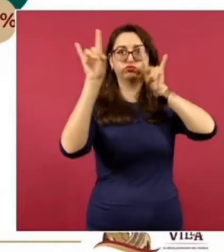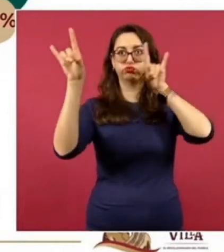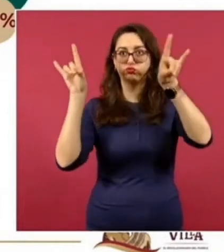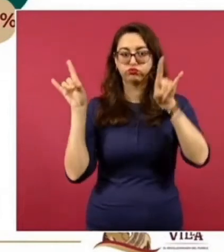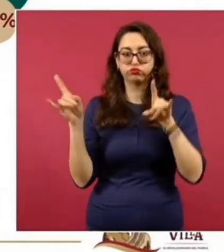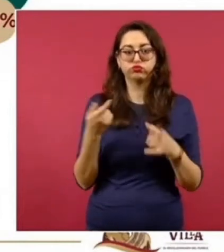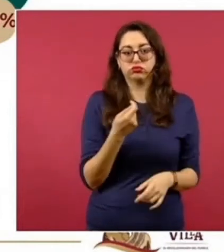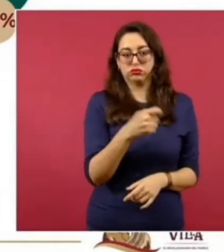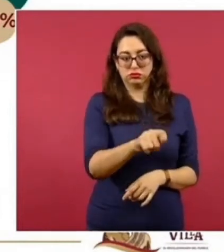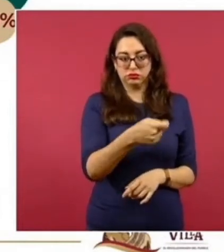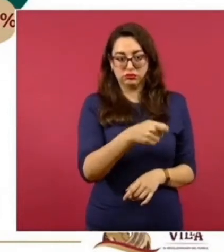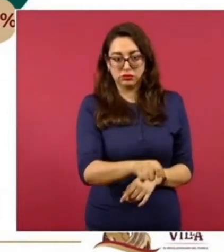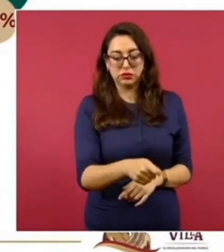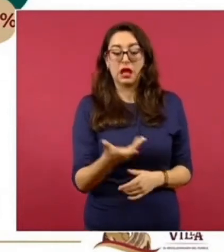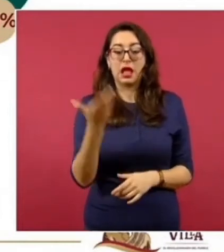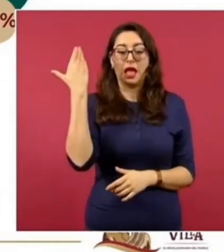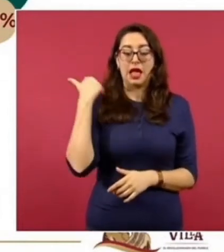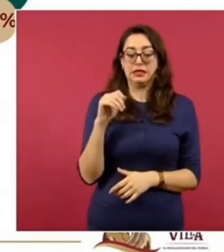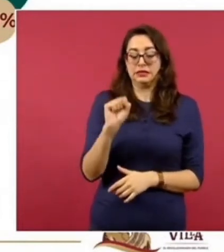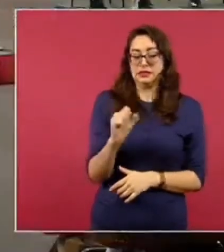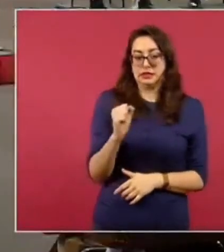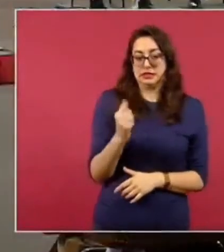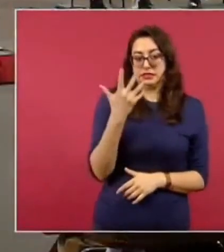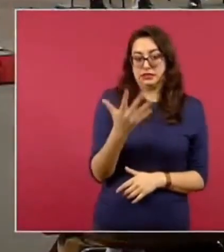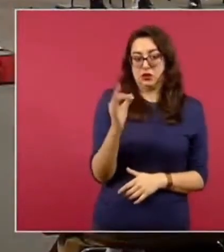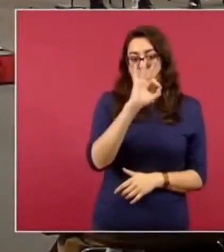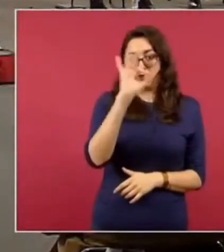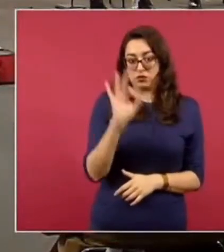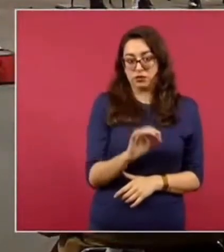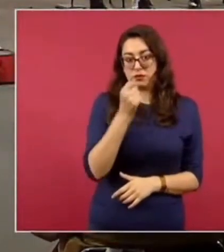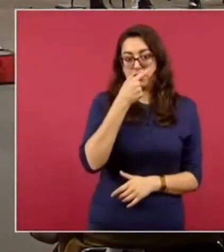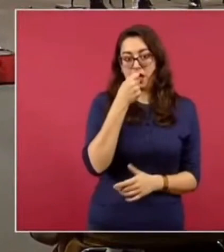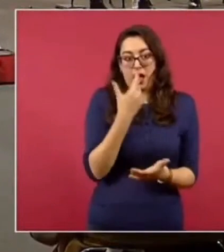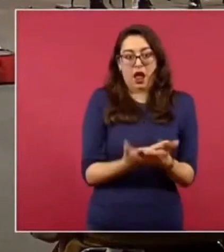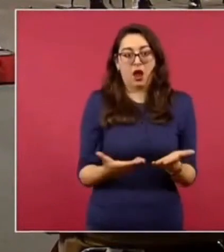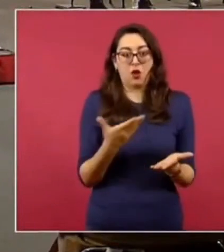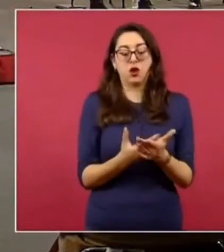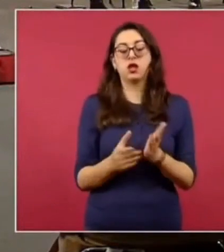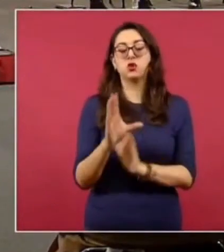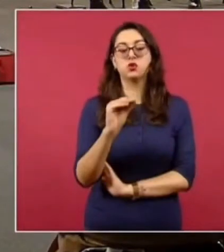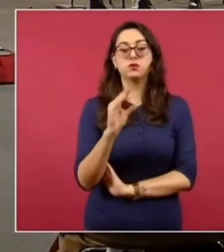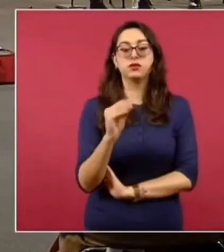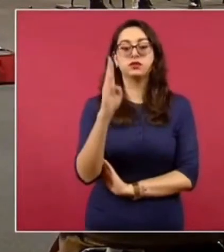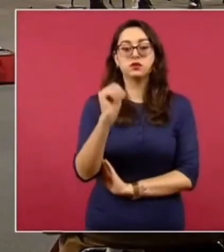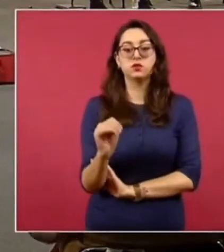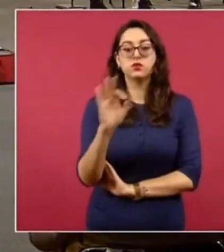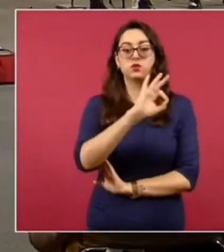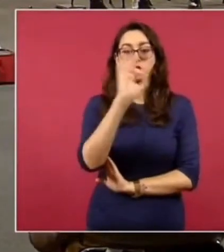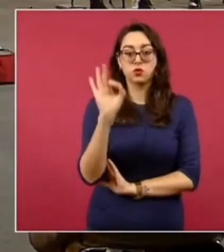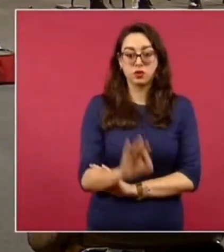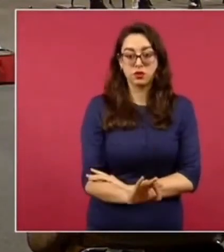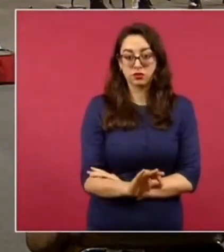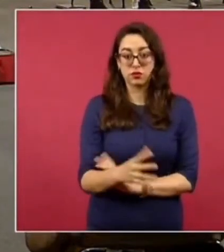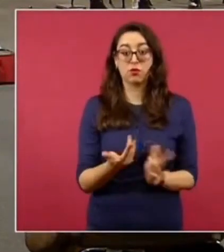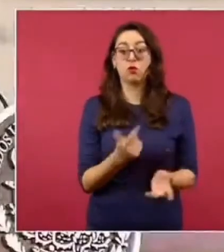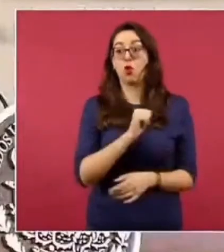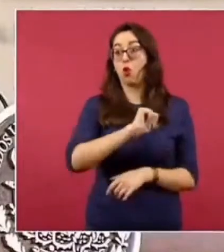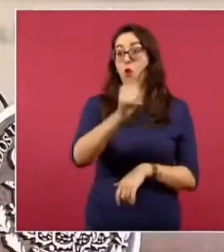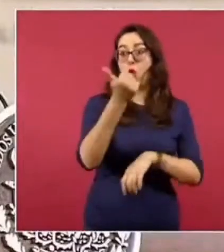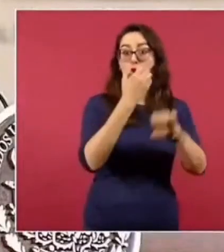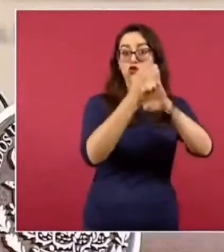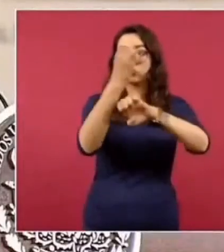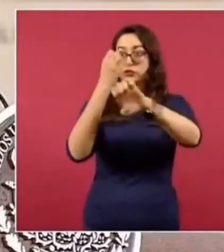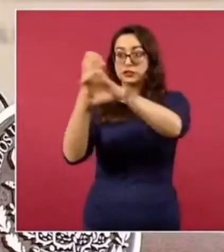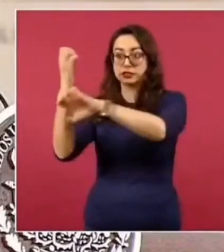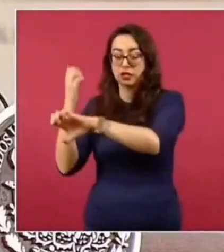y el abasto pasó de 65 a 99%. Además, en todos los estados se han hecho acciones de abasto emergente por parte de